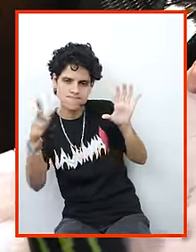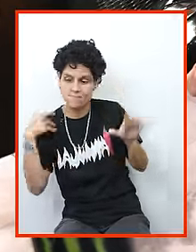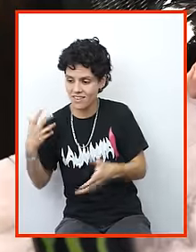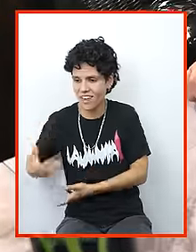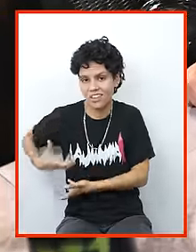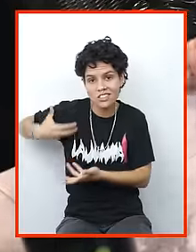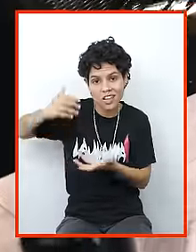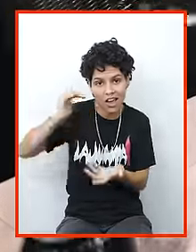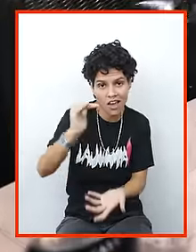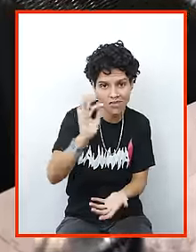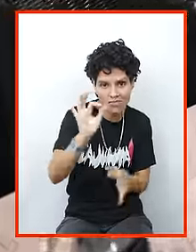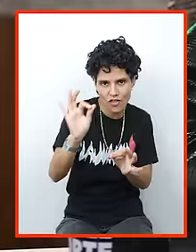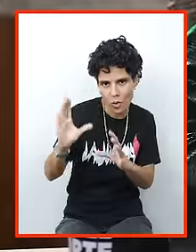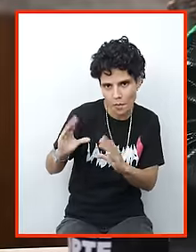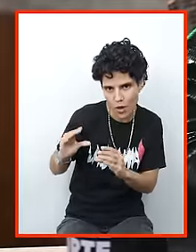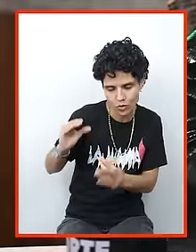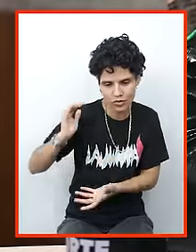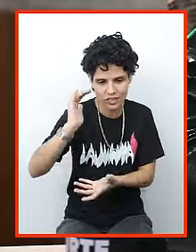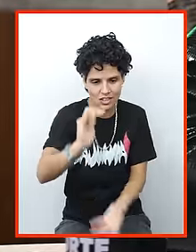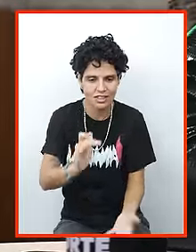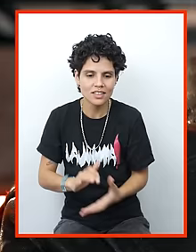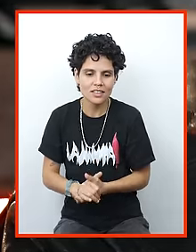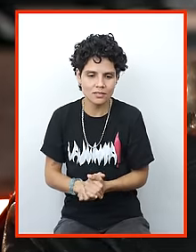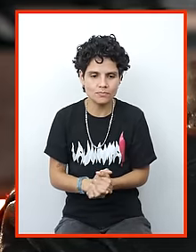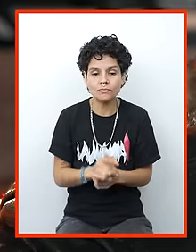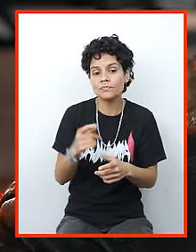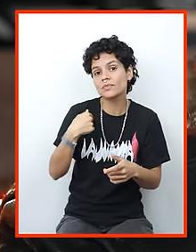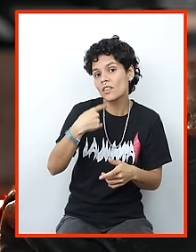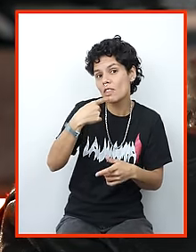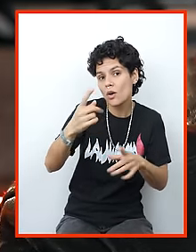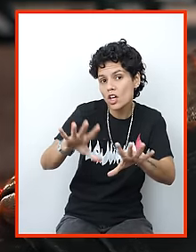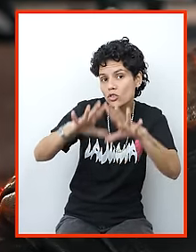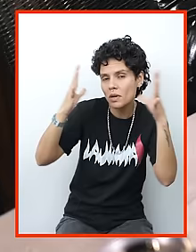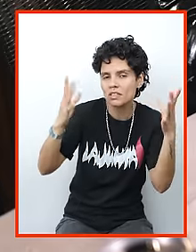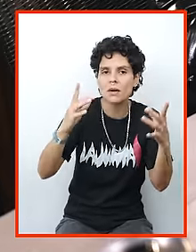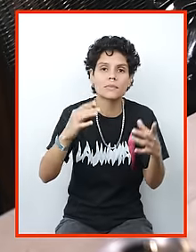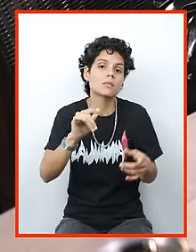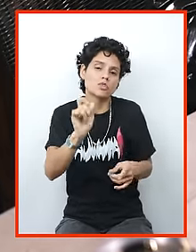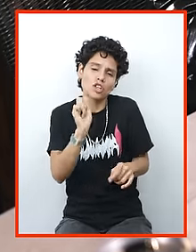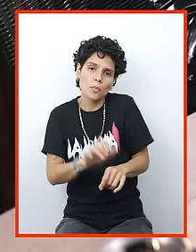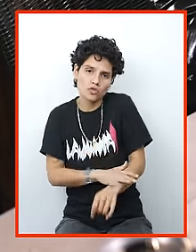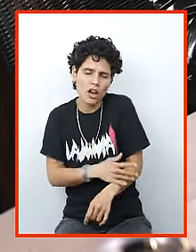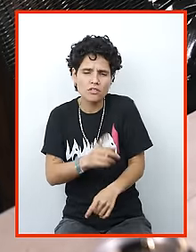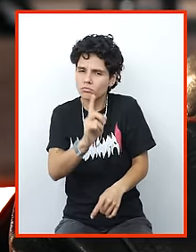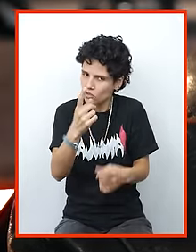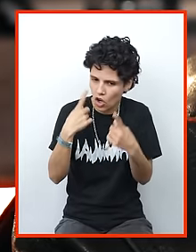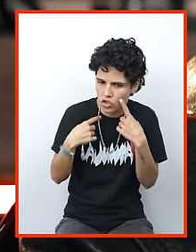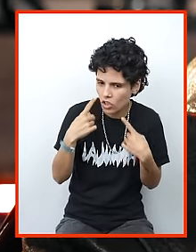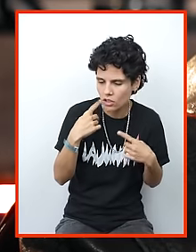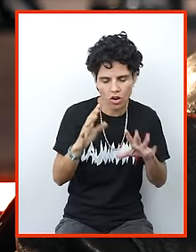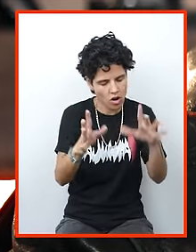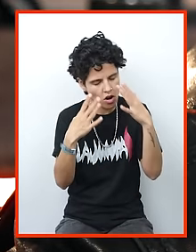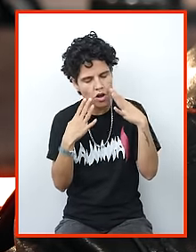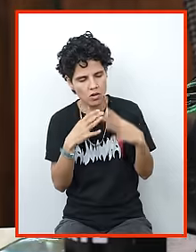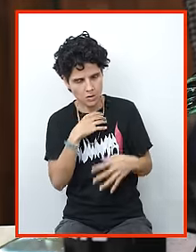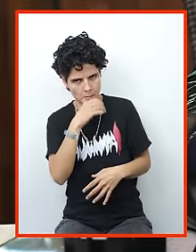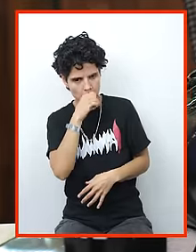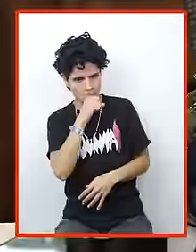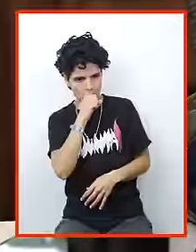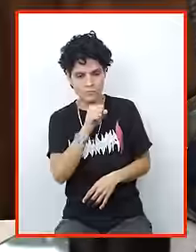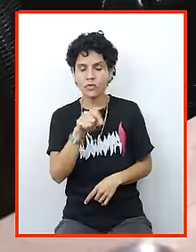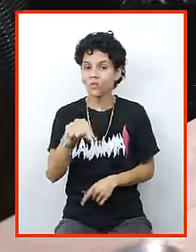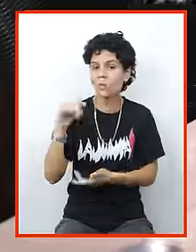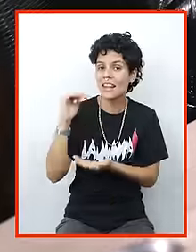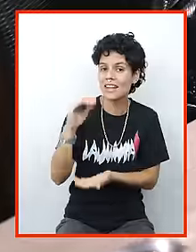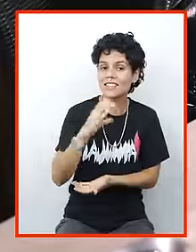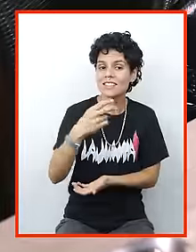pero es hermoso, anda, y es verdad. Tenemos una sorpresa para ti que yo creo que este te... Si te emocionáis, no llorís, ¿no? Ya, no, sí, me he controlado. Porque hasta